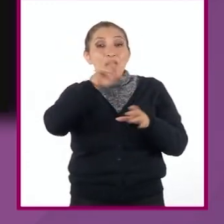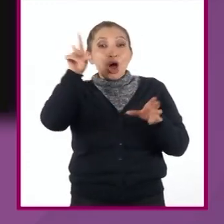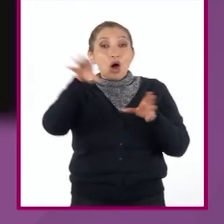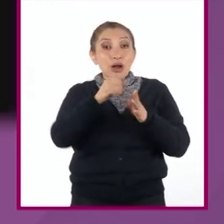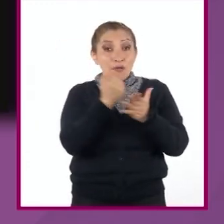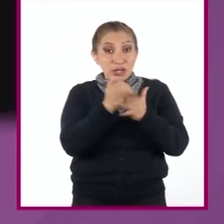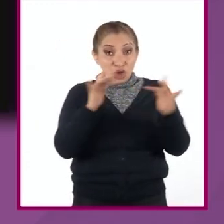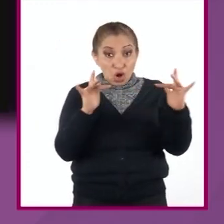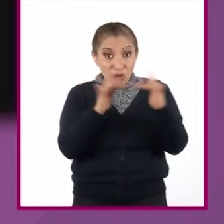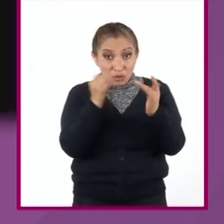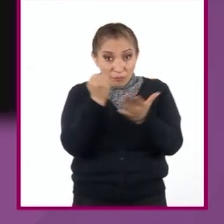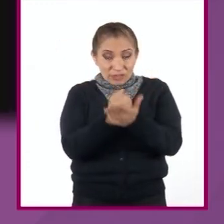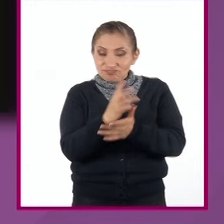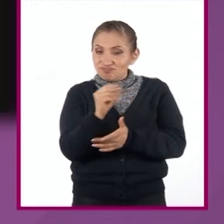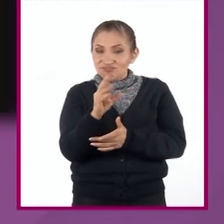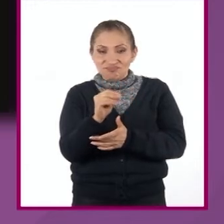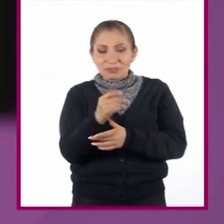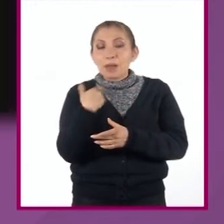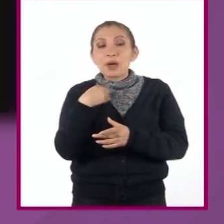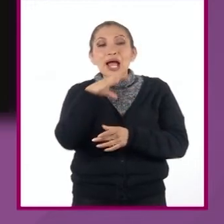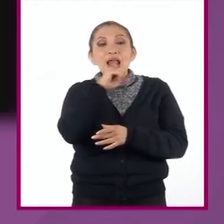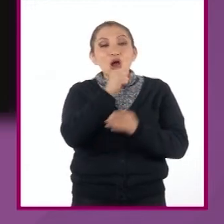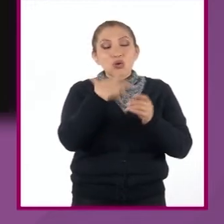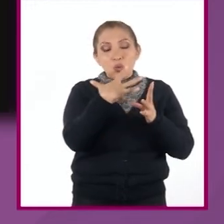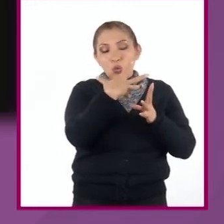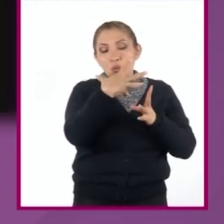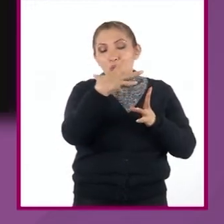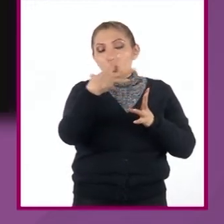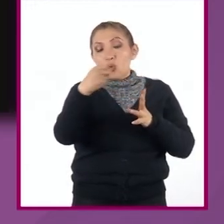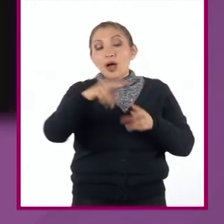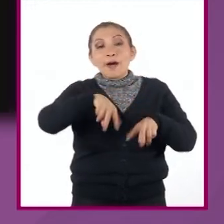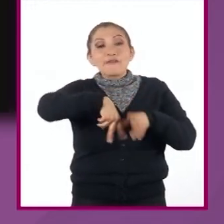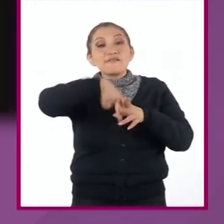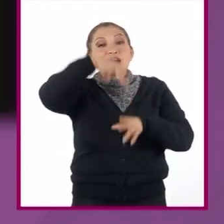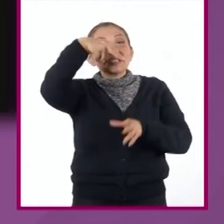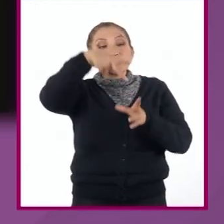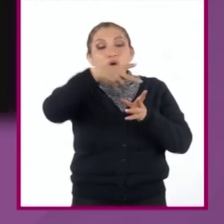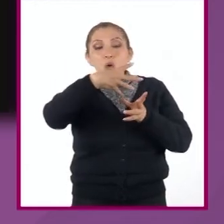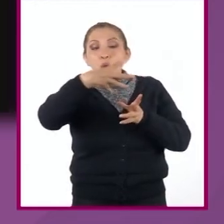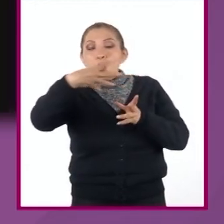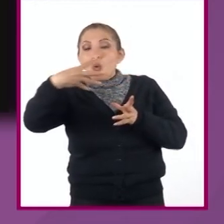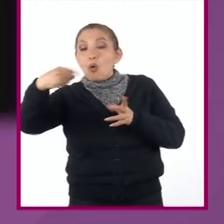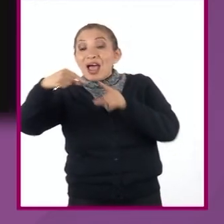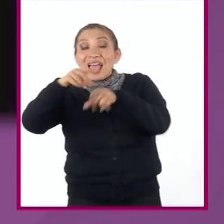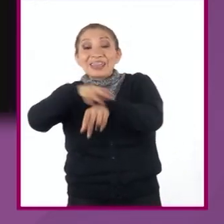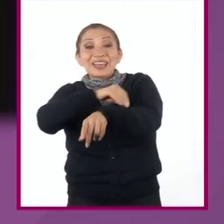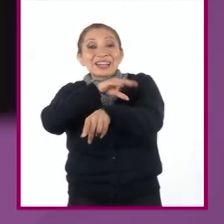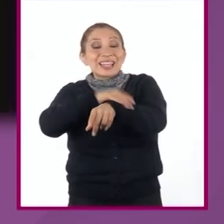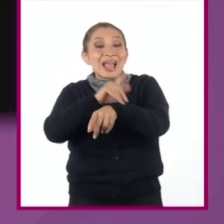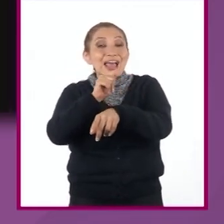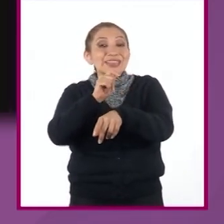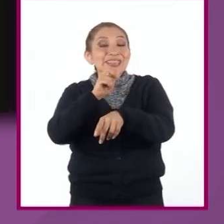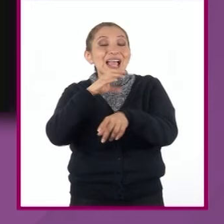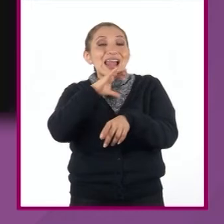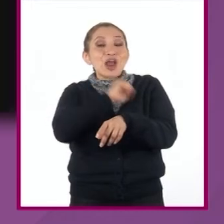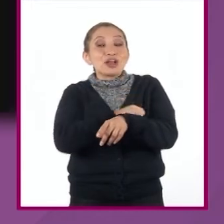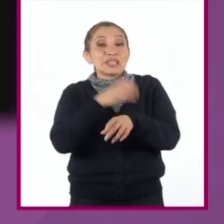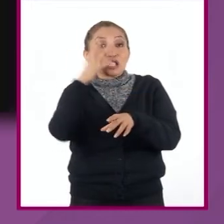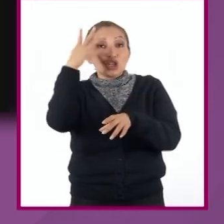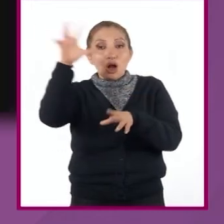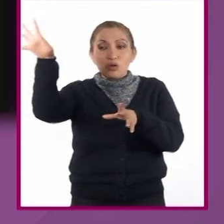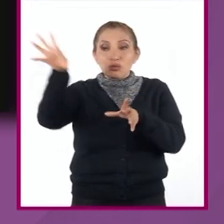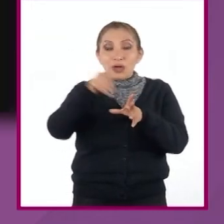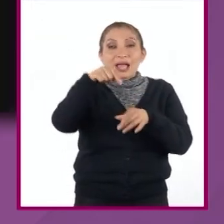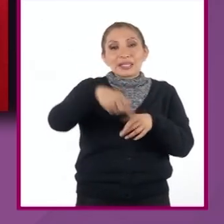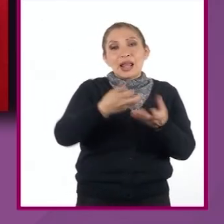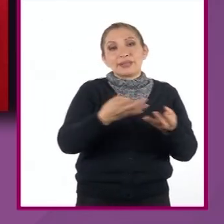haya contacto entre los cuerpos, pues el calor se transmite en el vacío. Es así como la energía térmica del Sol llega a la